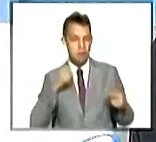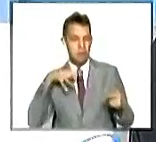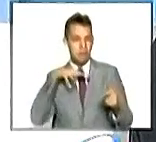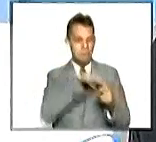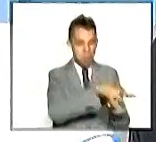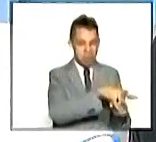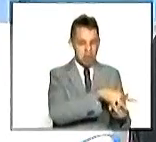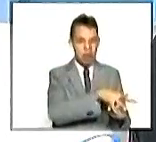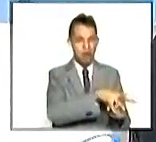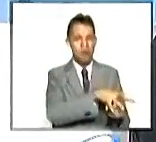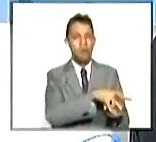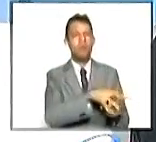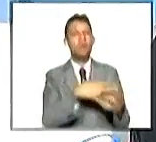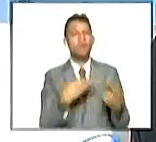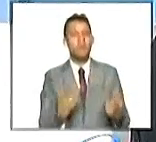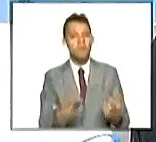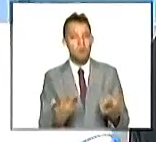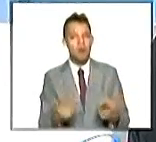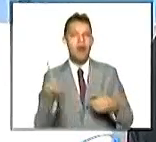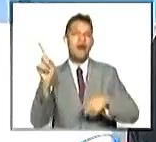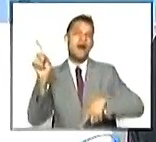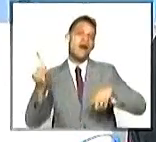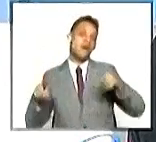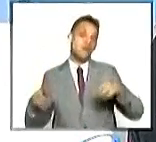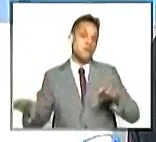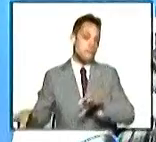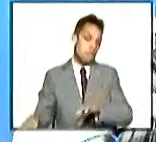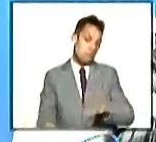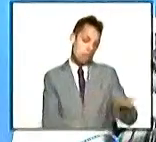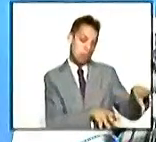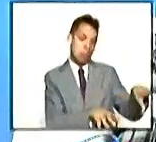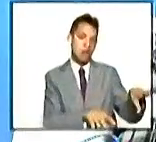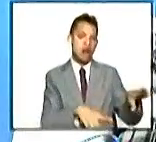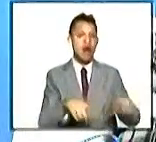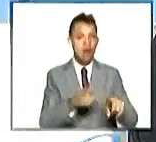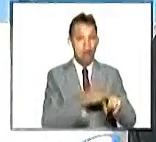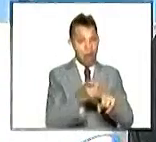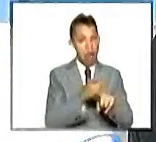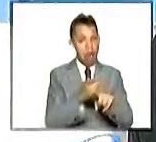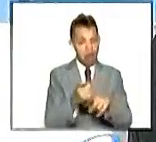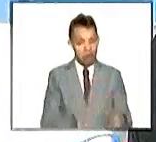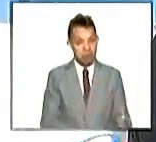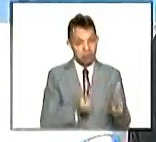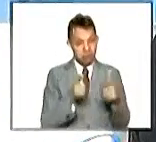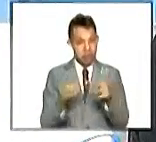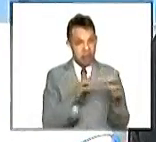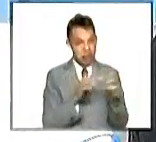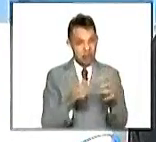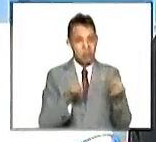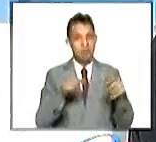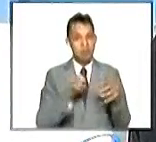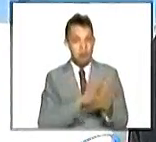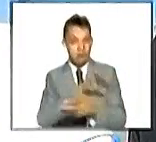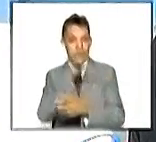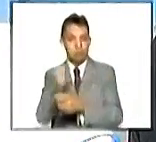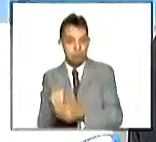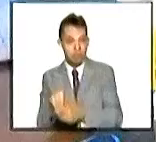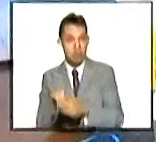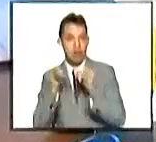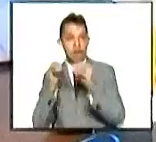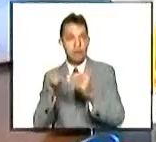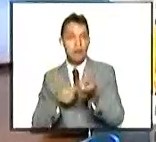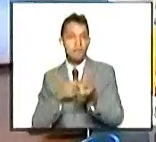vulnerabilidad por sus condiciones de vida. ¿Desplazados también? Desplazados es un proyecto que tenemos para iniciar